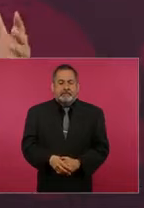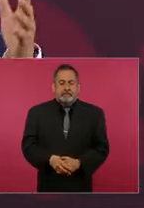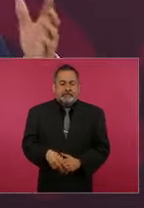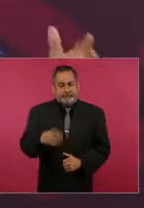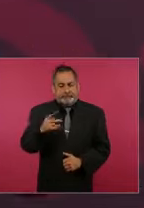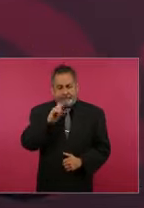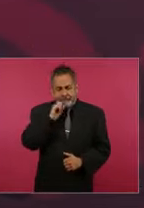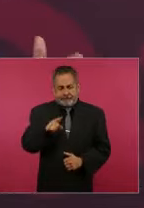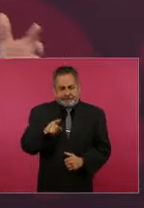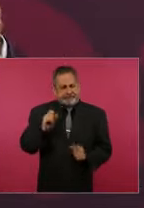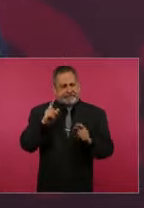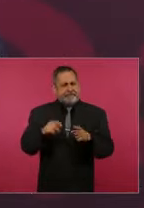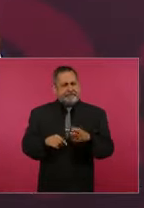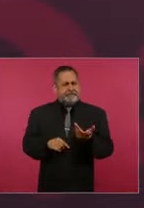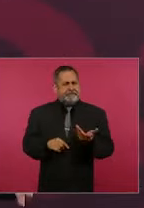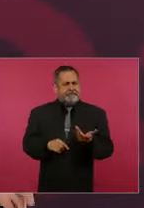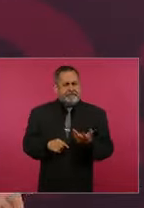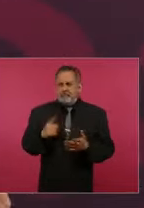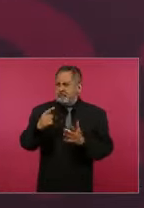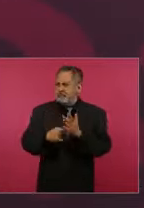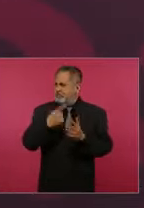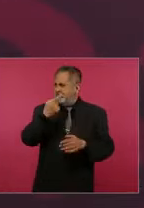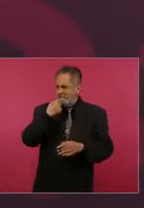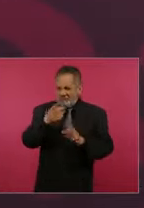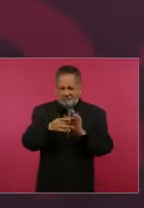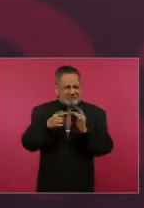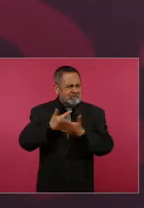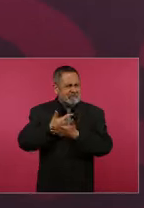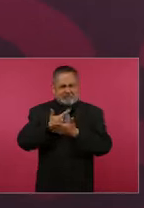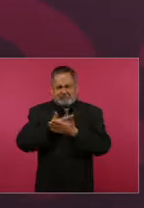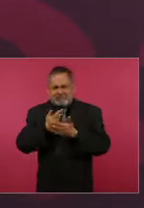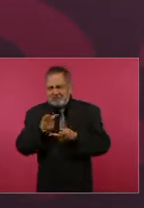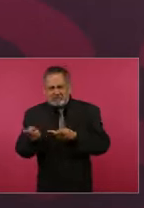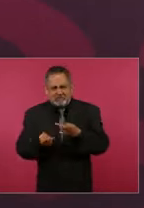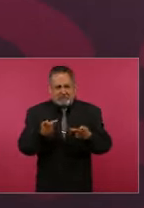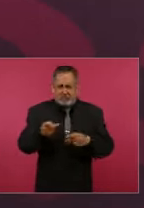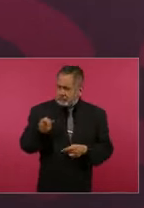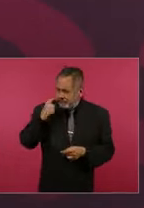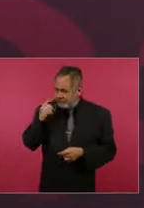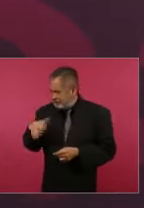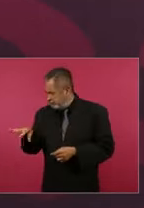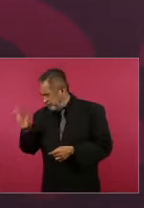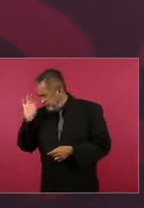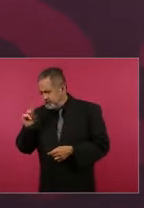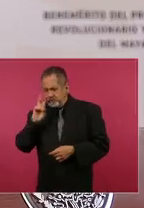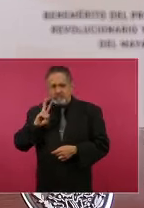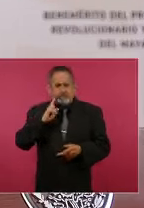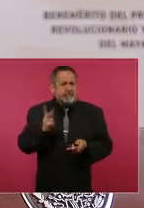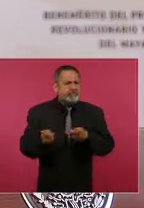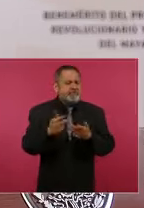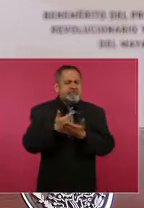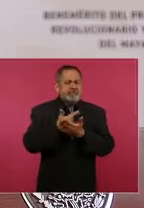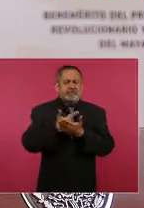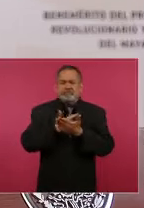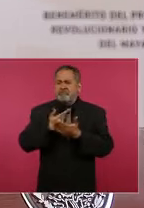pero sí me llama mucho la atención. Una vez hicieron una encuesta, a ver si la encuentras por ahí,